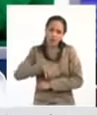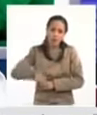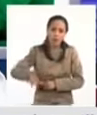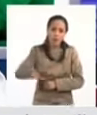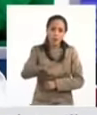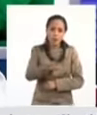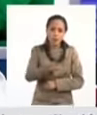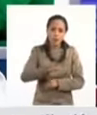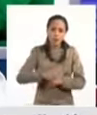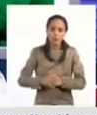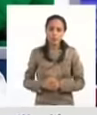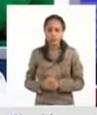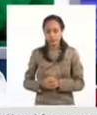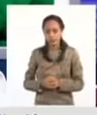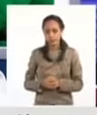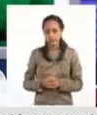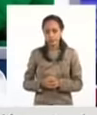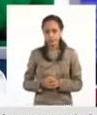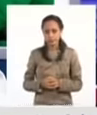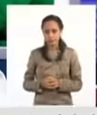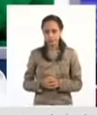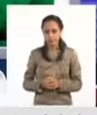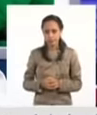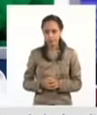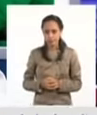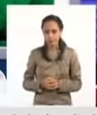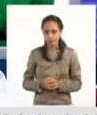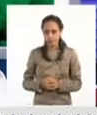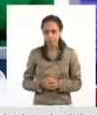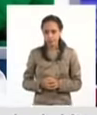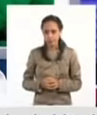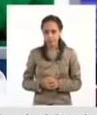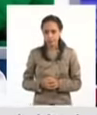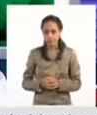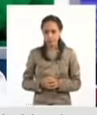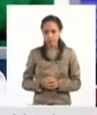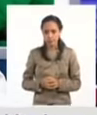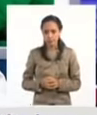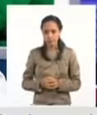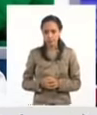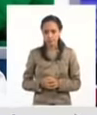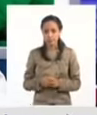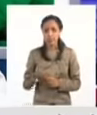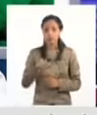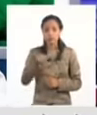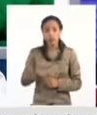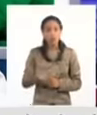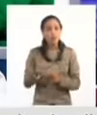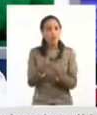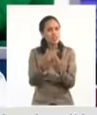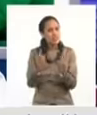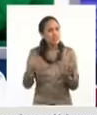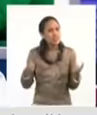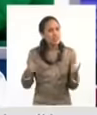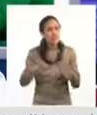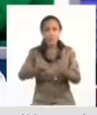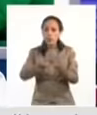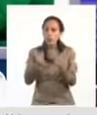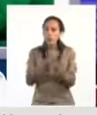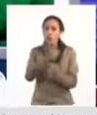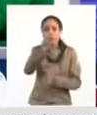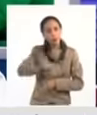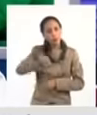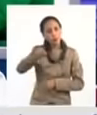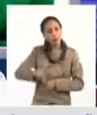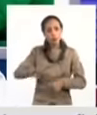la COVID-19. Hoy, necesitando mucho de la participación activa de todas las personas. No